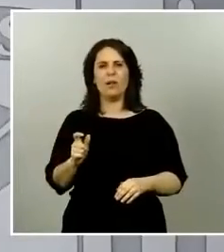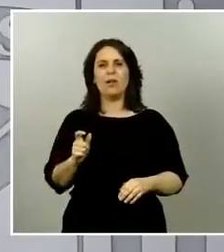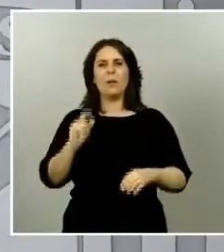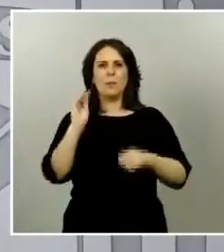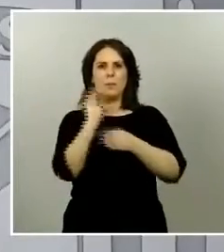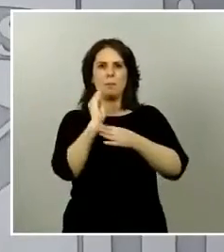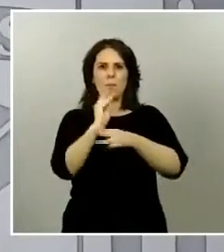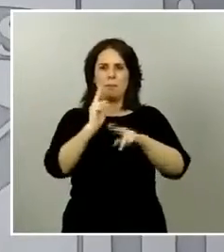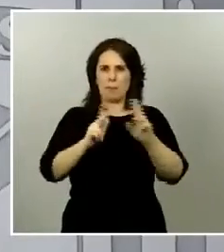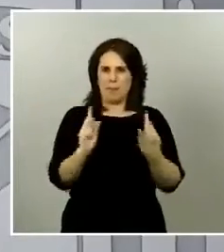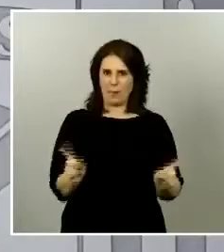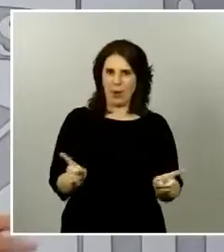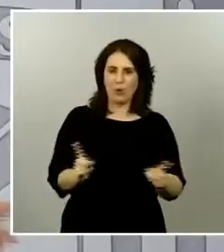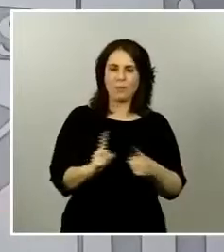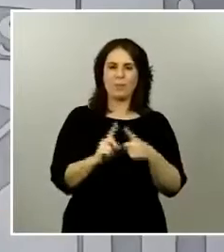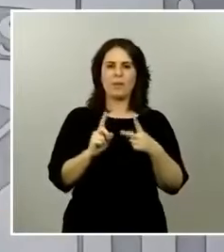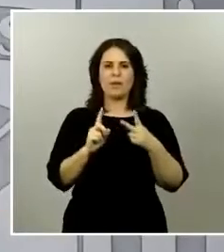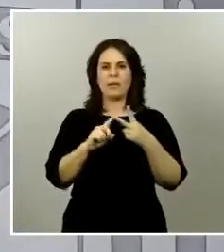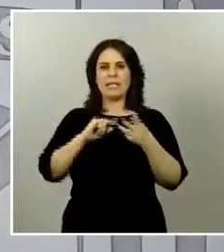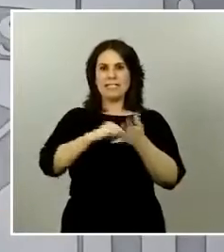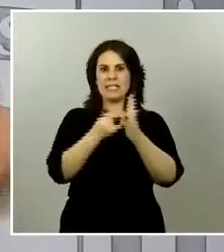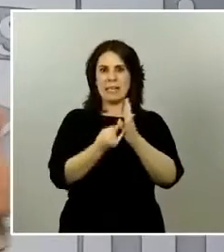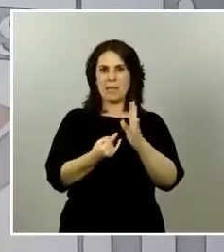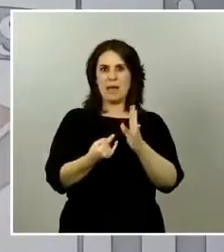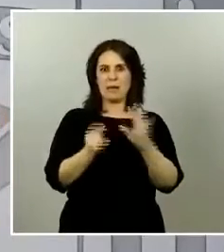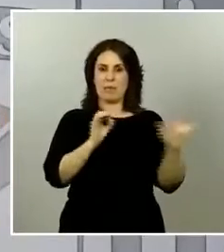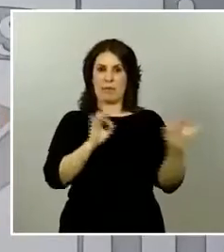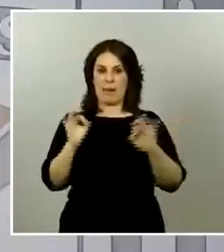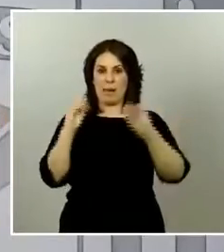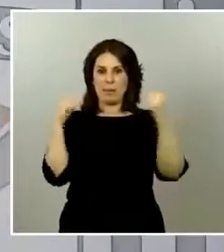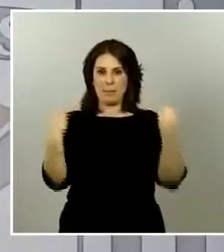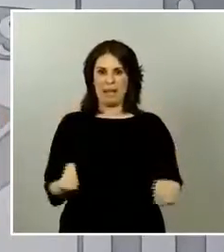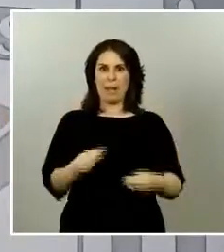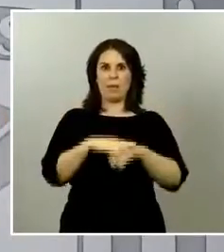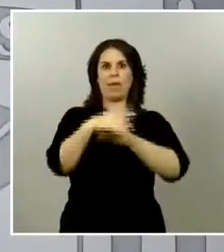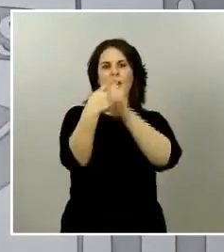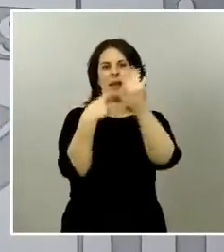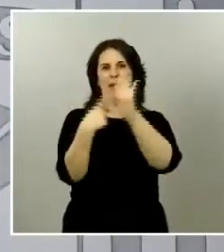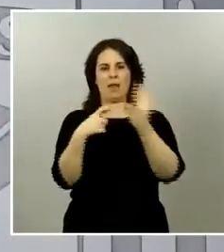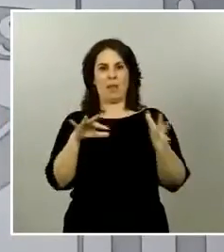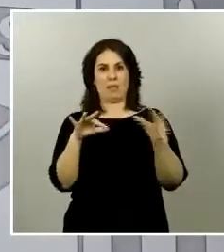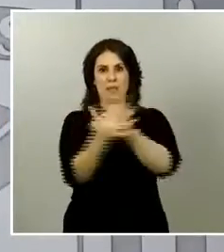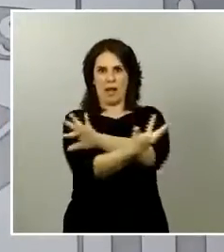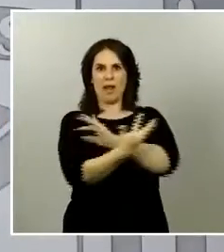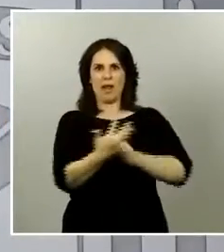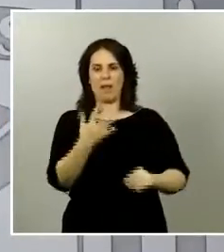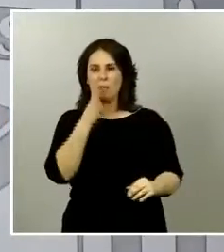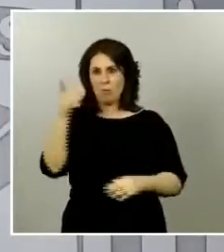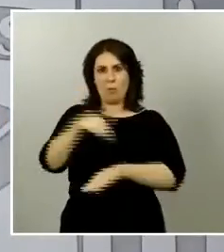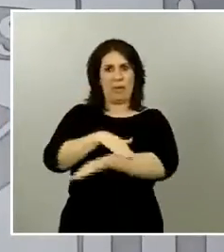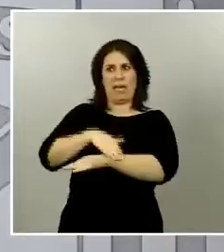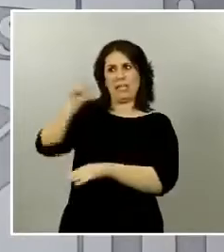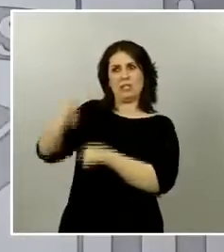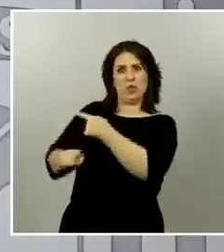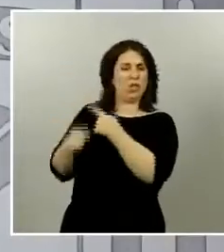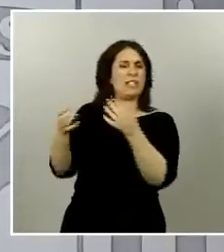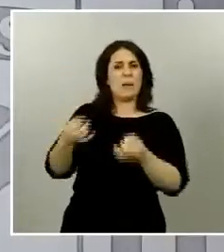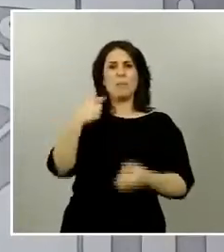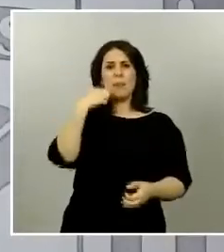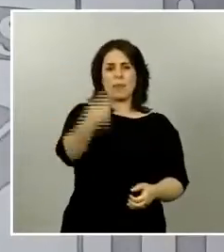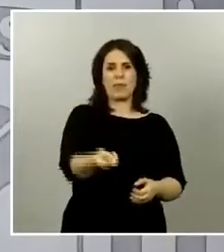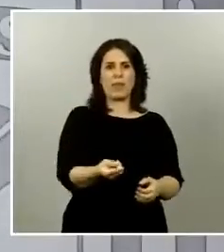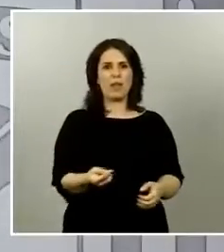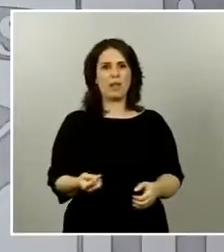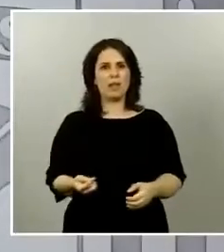de población, sobre todo por todo lo que tiene que ver con la prevención, con la preparación del sistema cara a la desescalada, donde el ministro